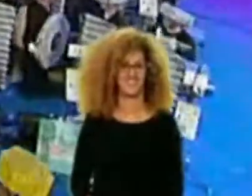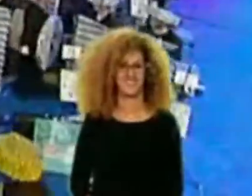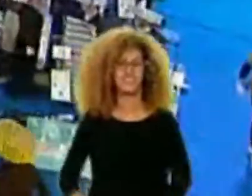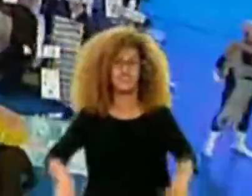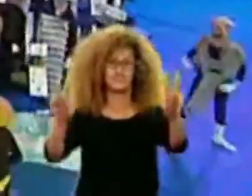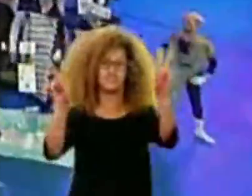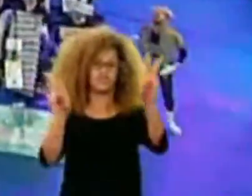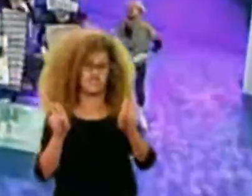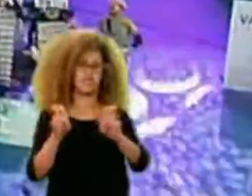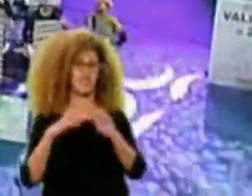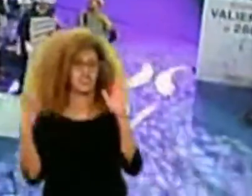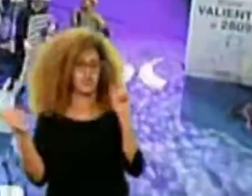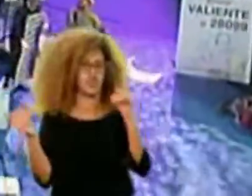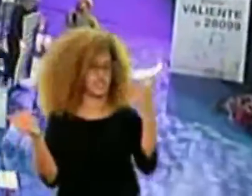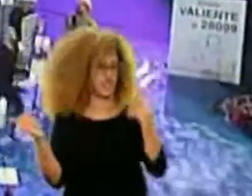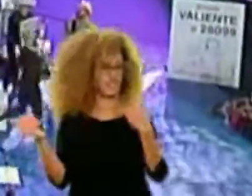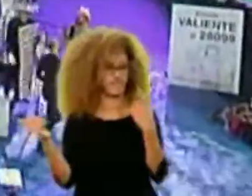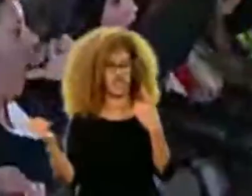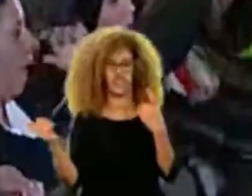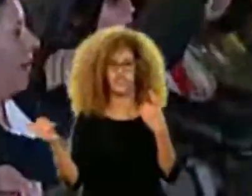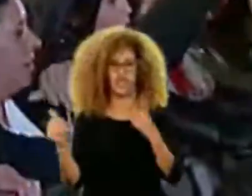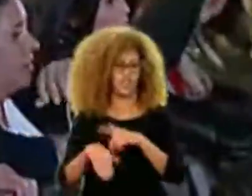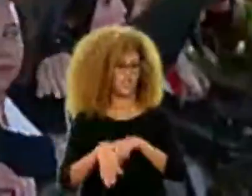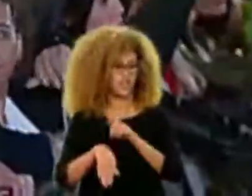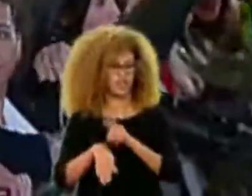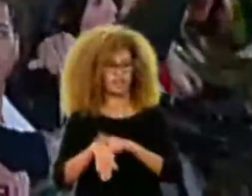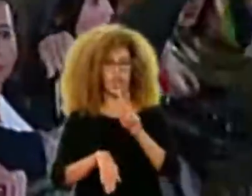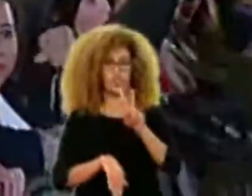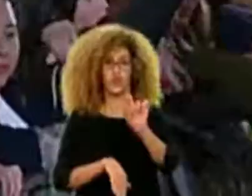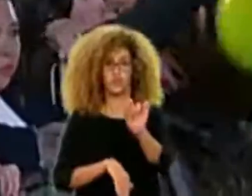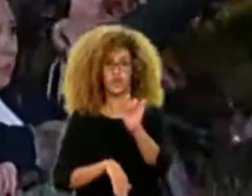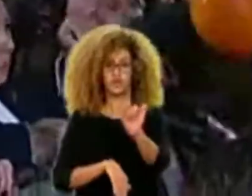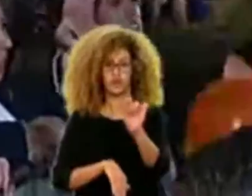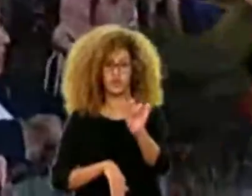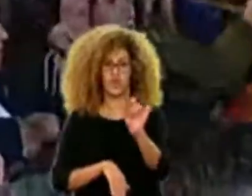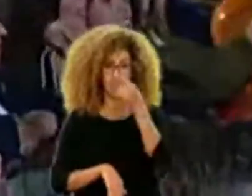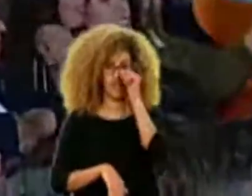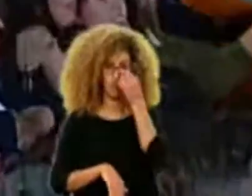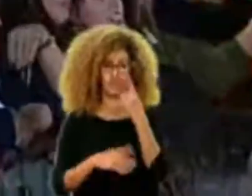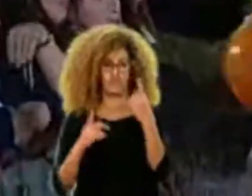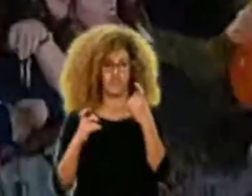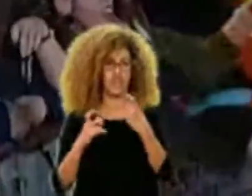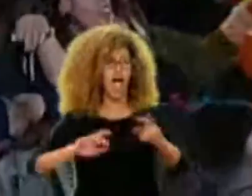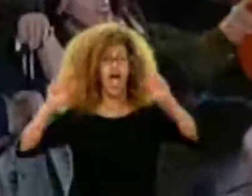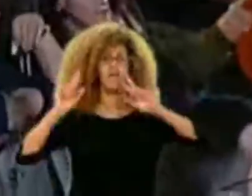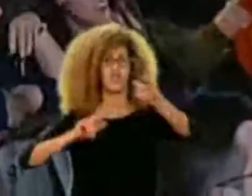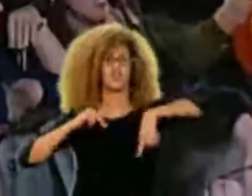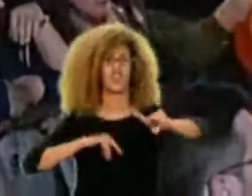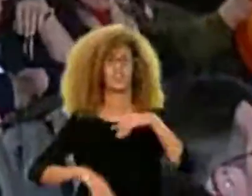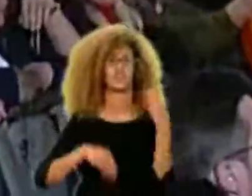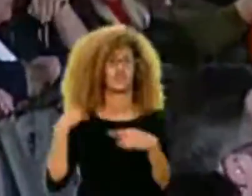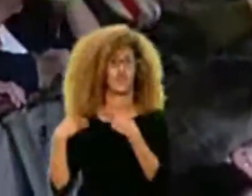Tema de despedida, ya es el que le queda, con un poquito menos de 2 minutos a los legañosos después espero de... Espero que les haya